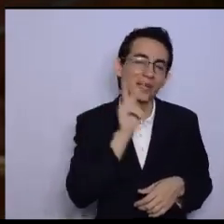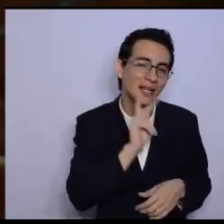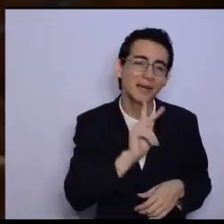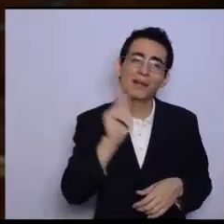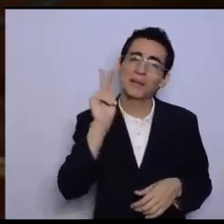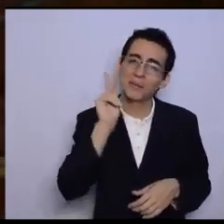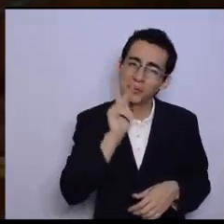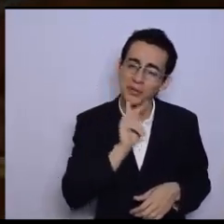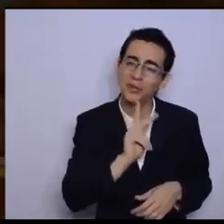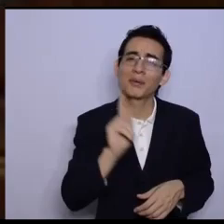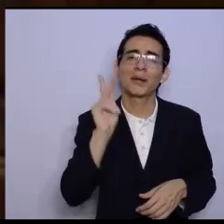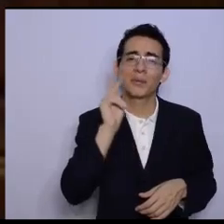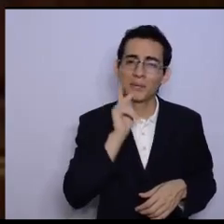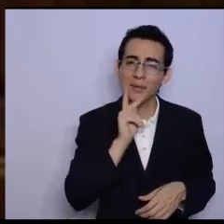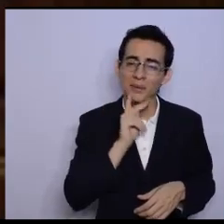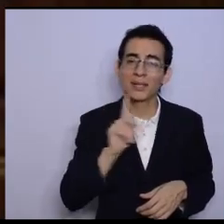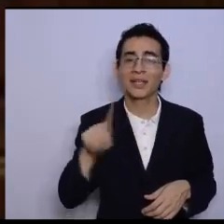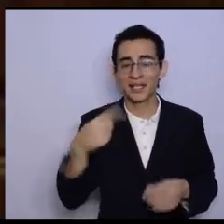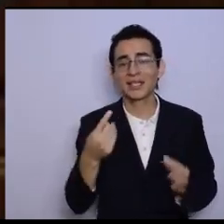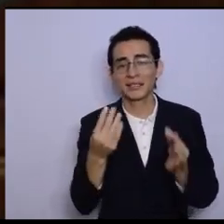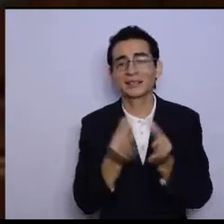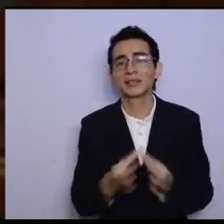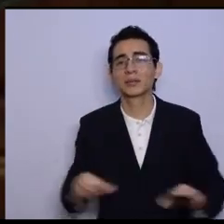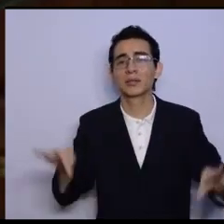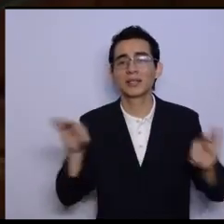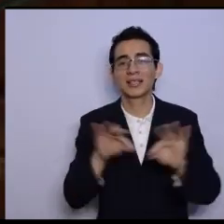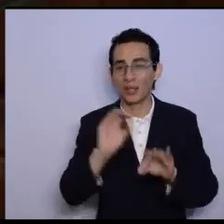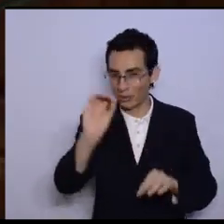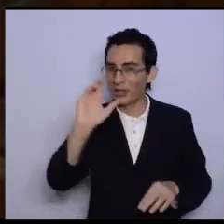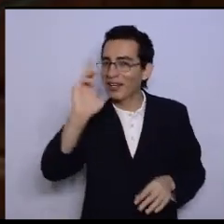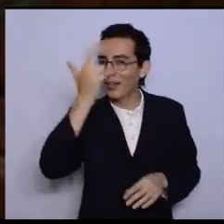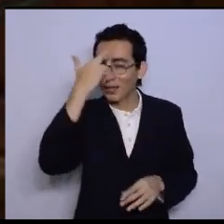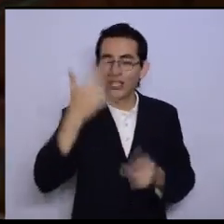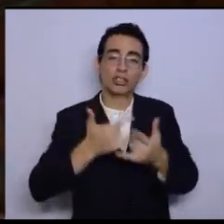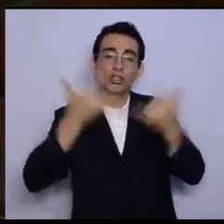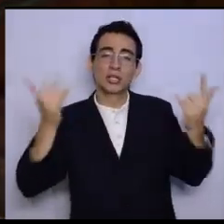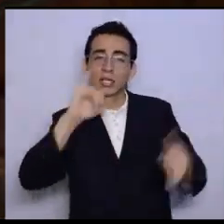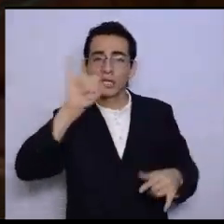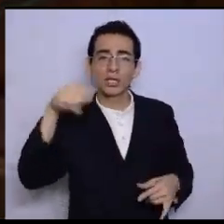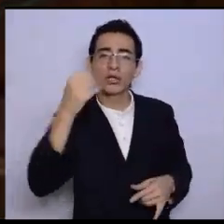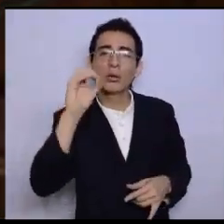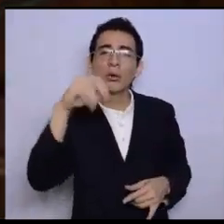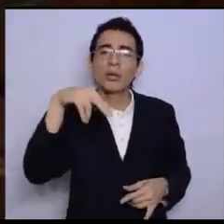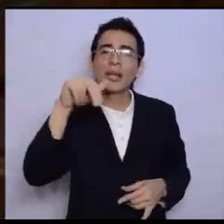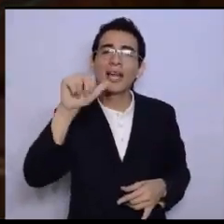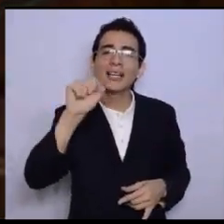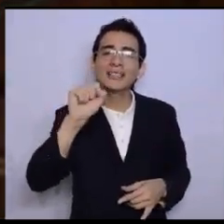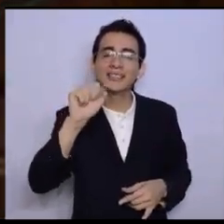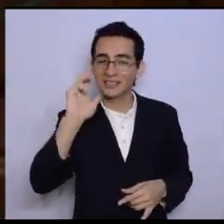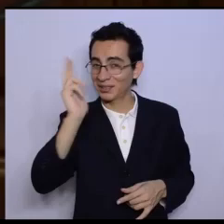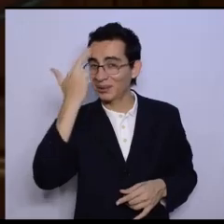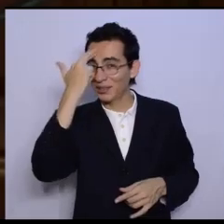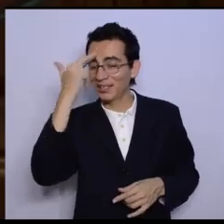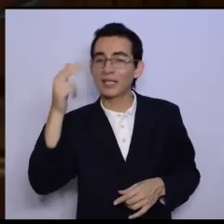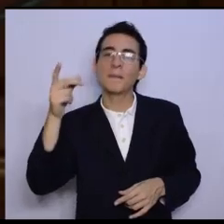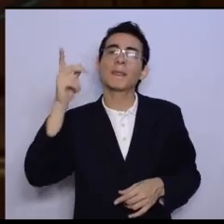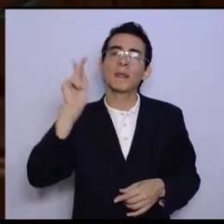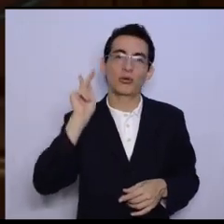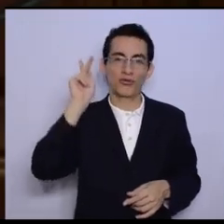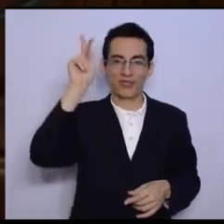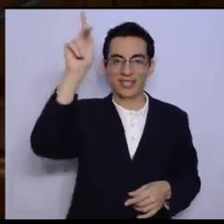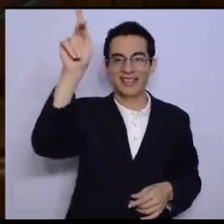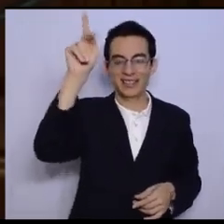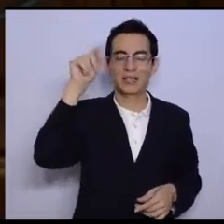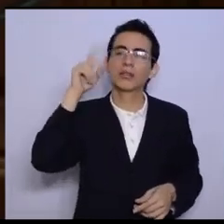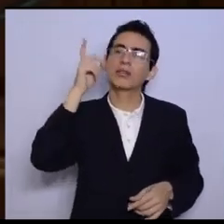ejemplo de trato de Dios es el de Jonás. ¿Se acuerdan de Jonás? Él era un profeta que Dios lo había llamado a ser